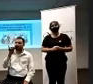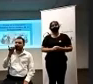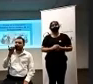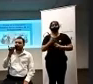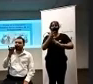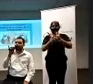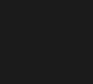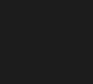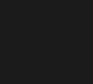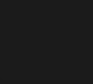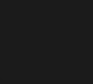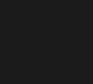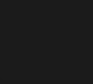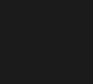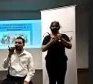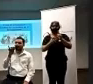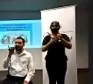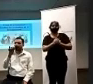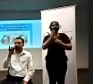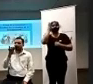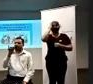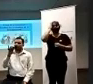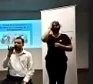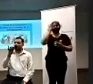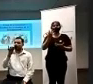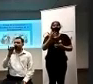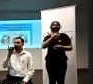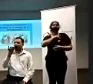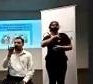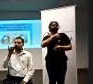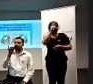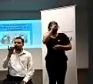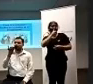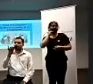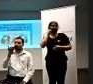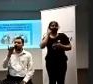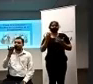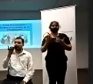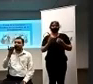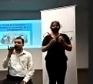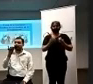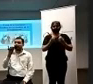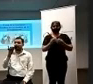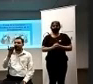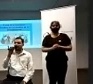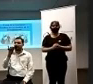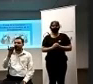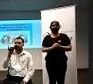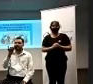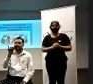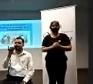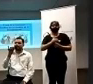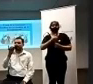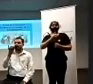informes que tenemos sobre la discapacidad. No hay muchos datos sobre las personas con discapacidad en la